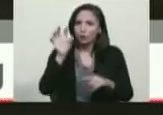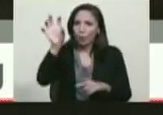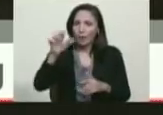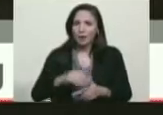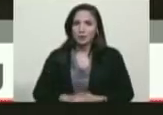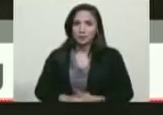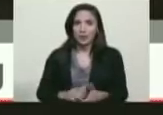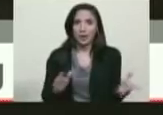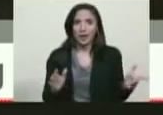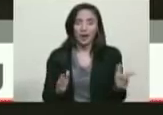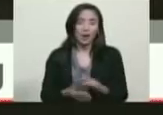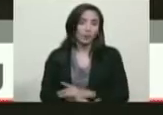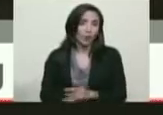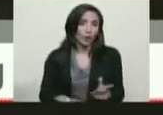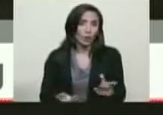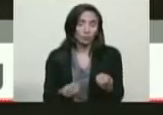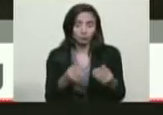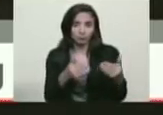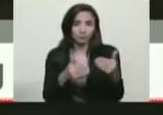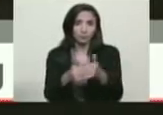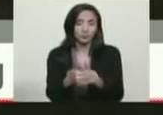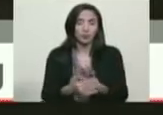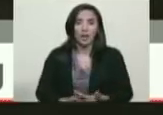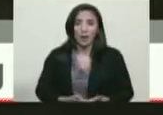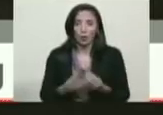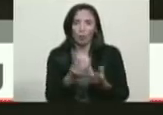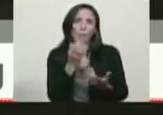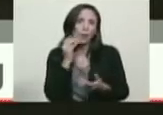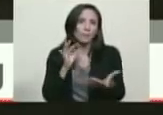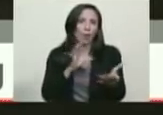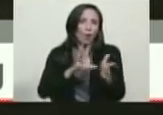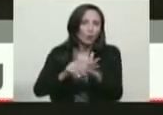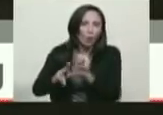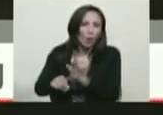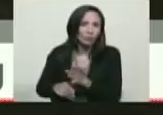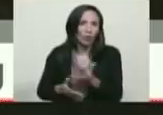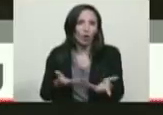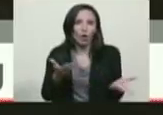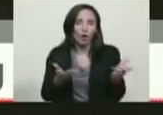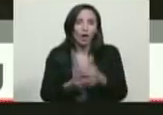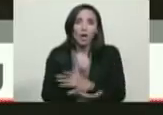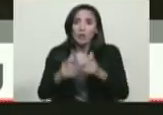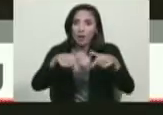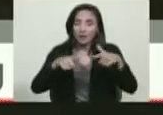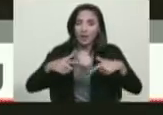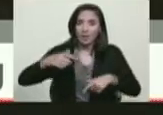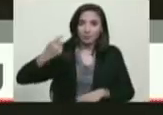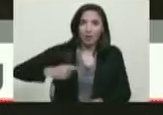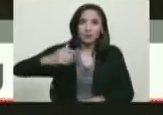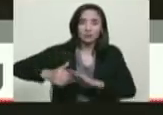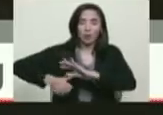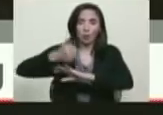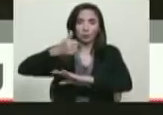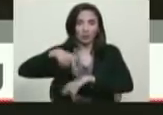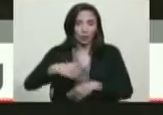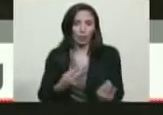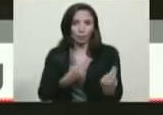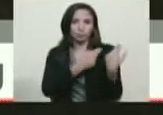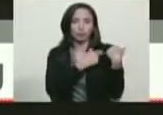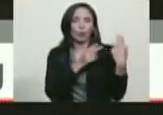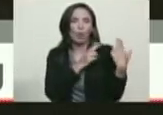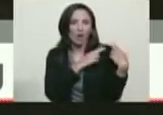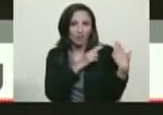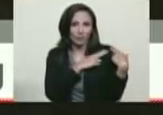en estado de flagrancia continuada en la Comisión de Delitos de Acción Pública, esta sala, en ejercicio de la jurisdicción